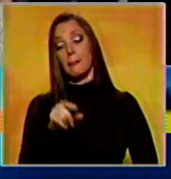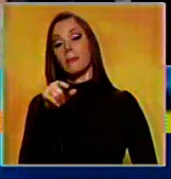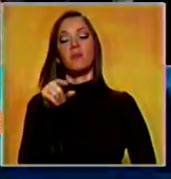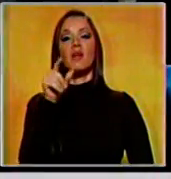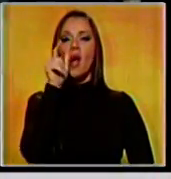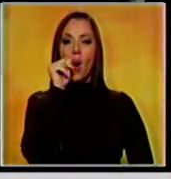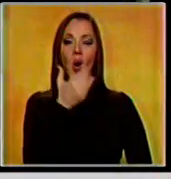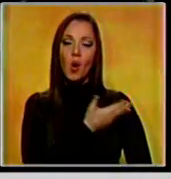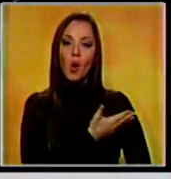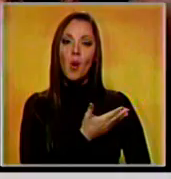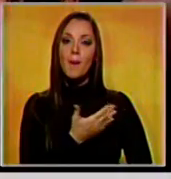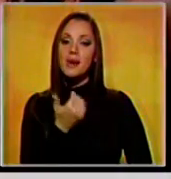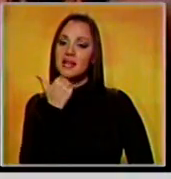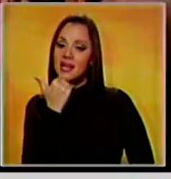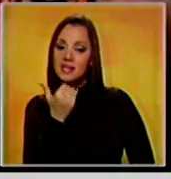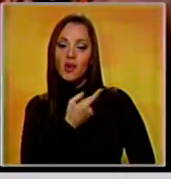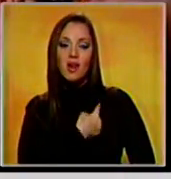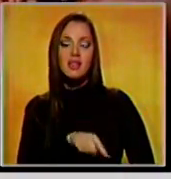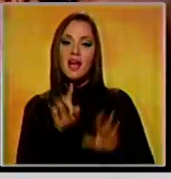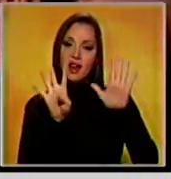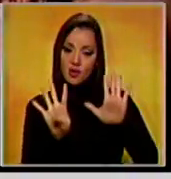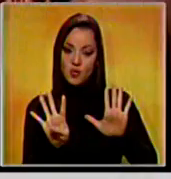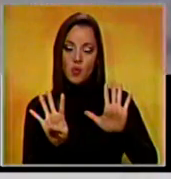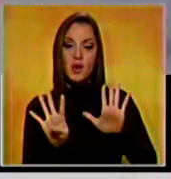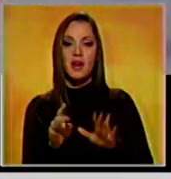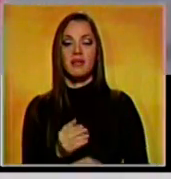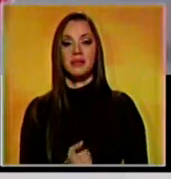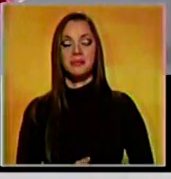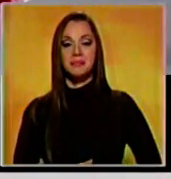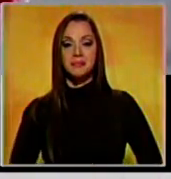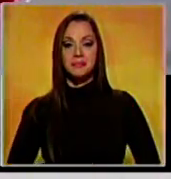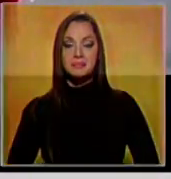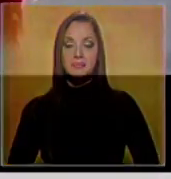de cerca con 9 candidaturas. Eres mía, mía, mía.